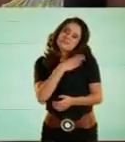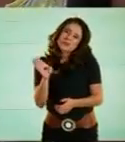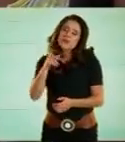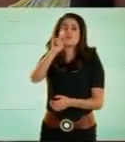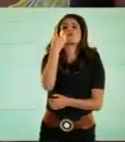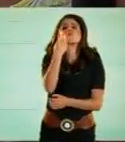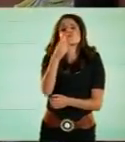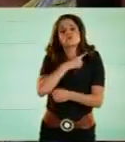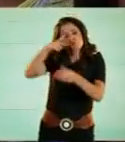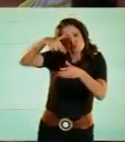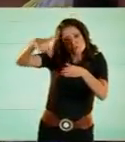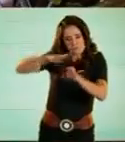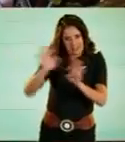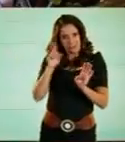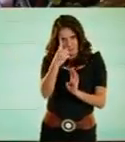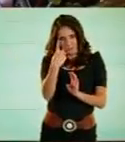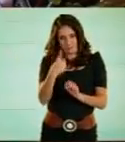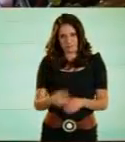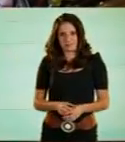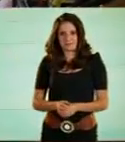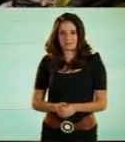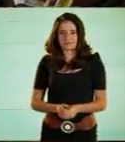Bueno, solo pinto una más y ya.